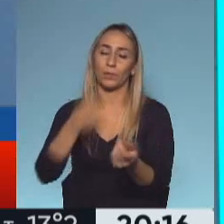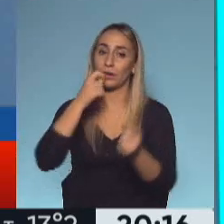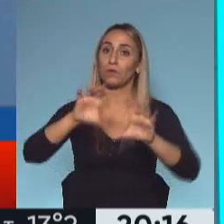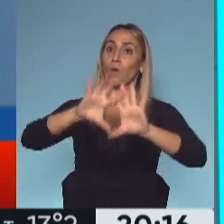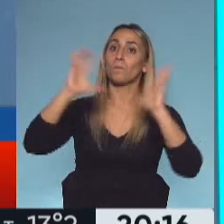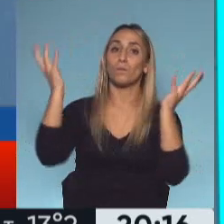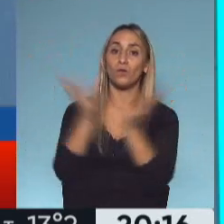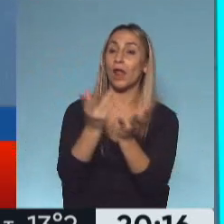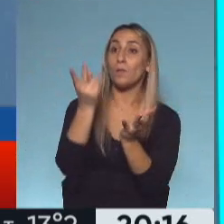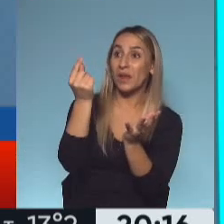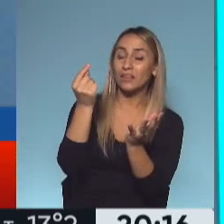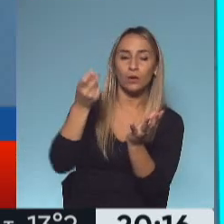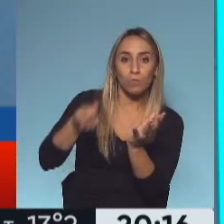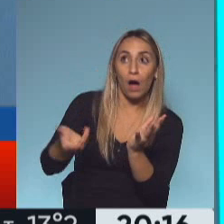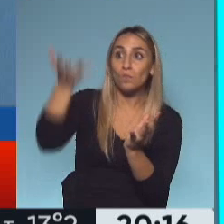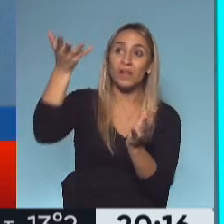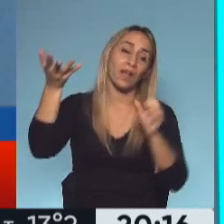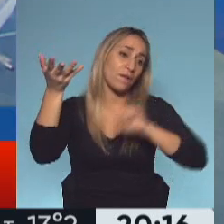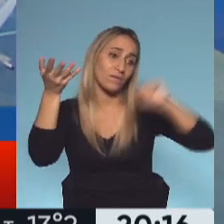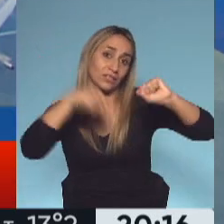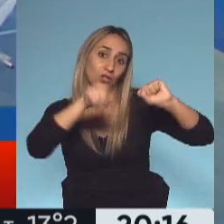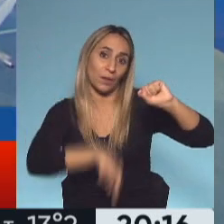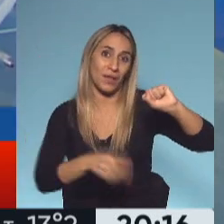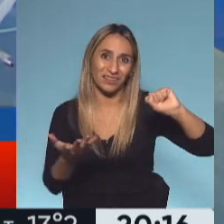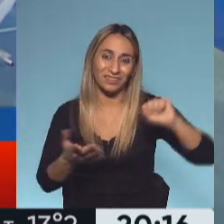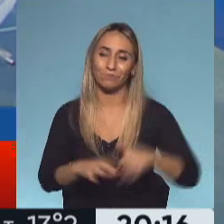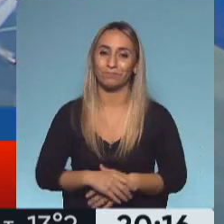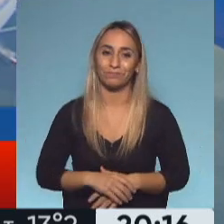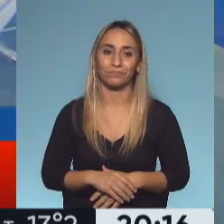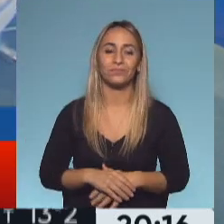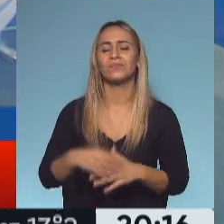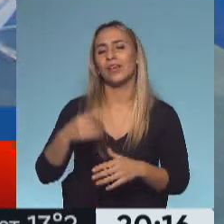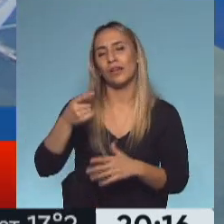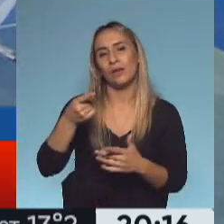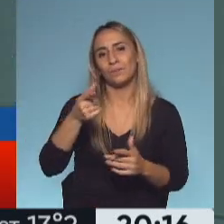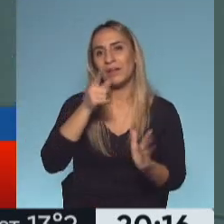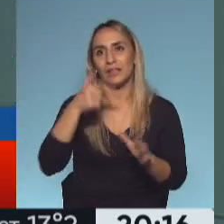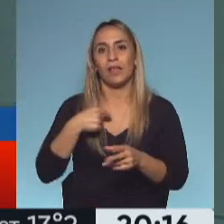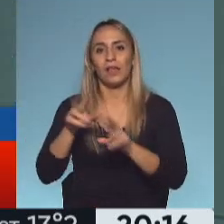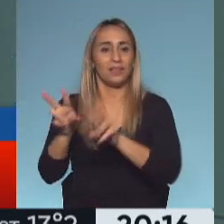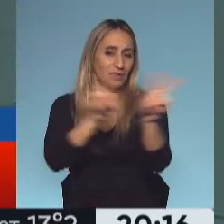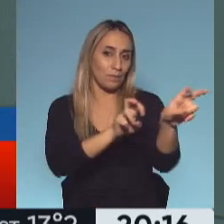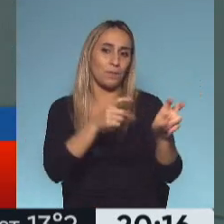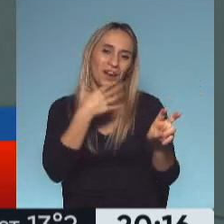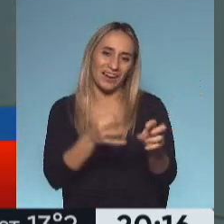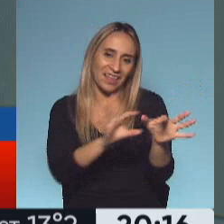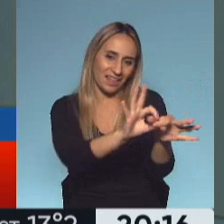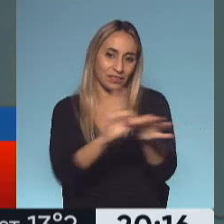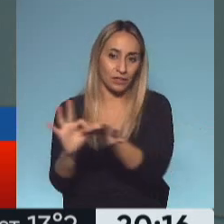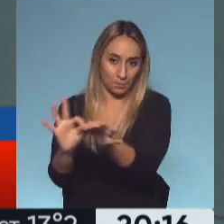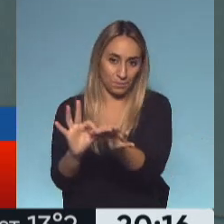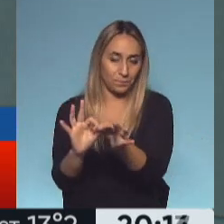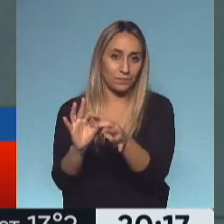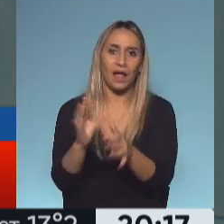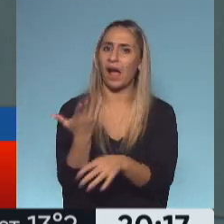ha generado una presión muy fuerte en los costos. Sí. Ministro, pareciera que lo llevo a otro lado, pero en realidad está todo conectado. Hace poco